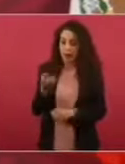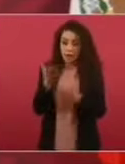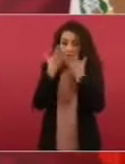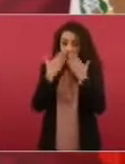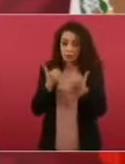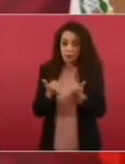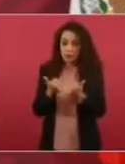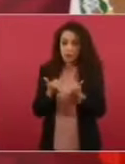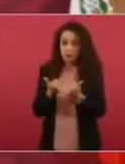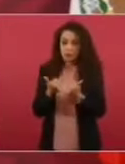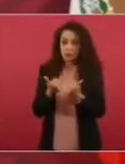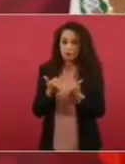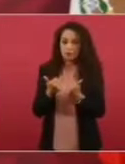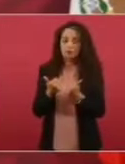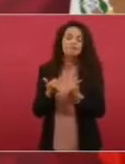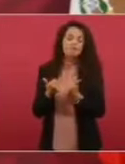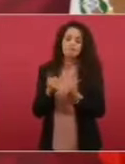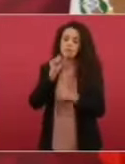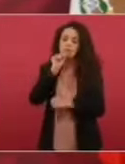política.